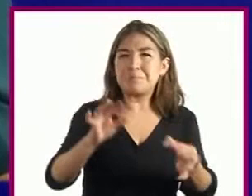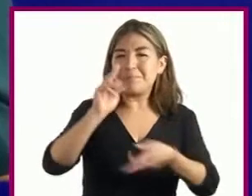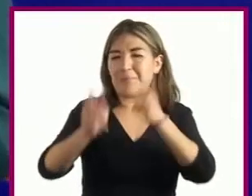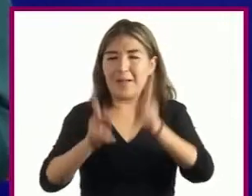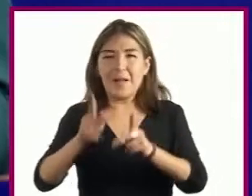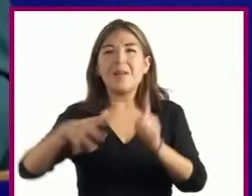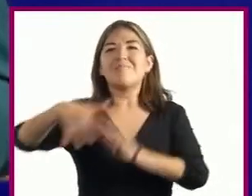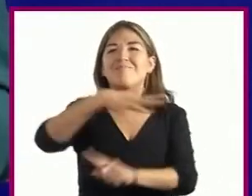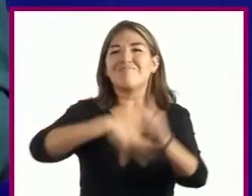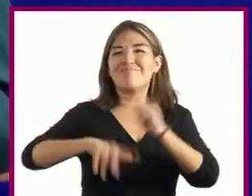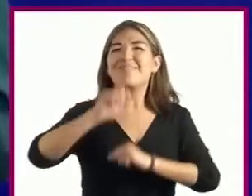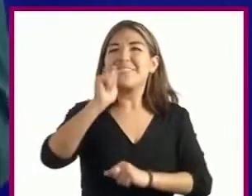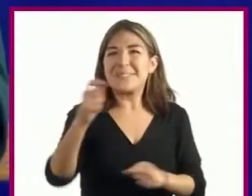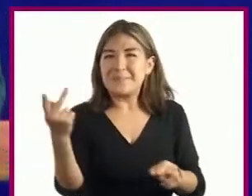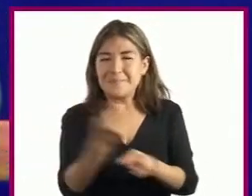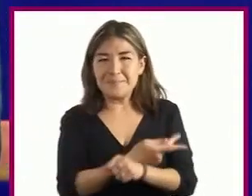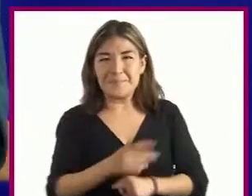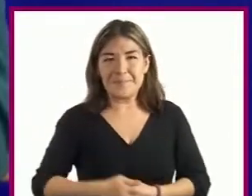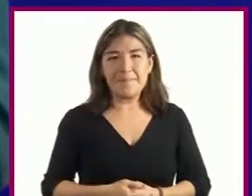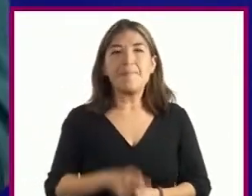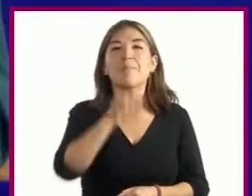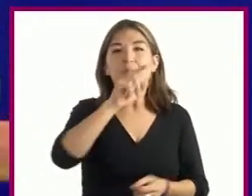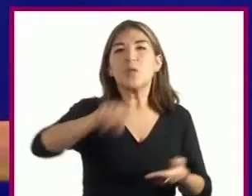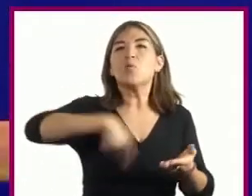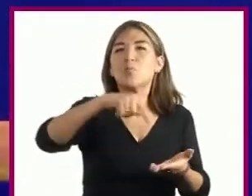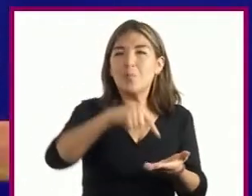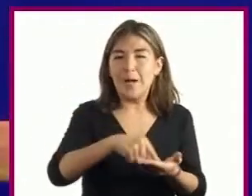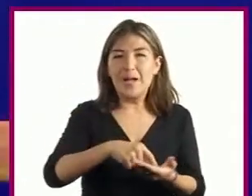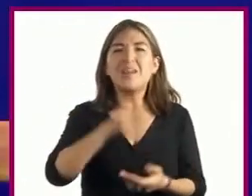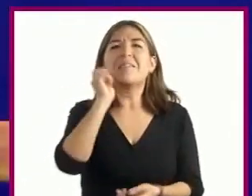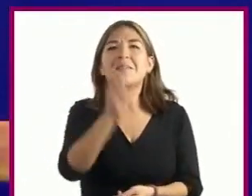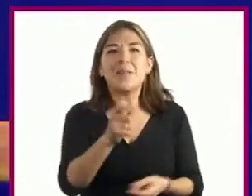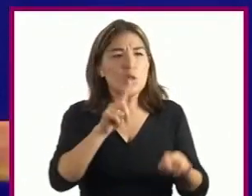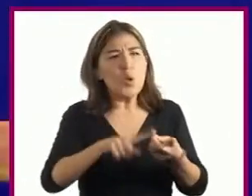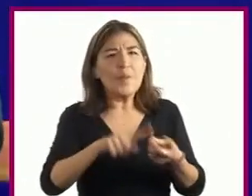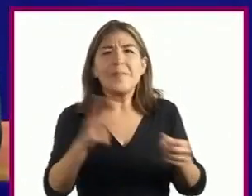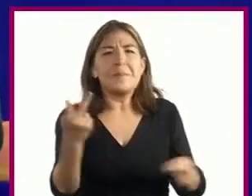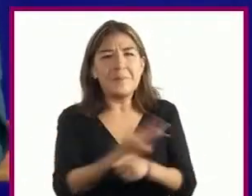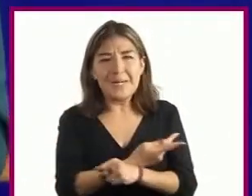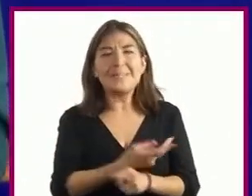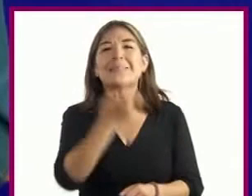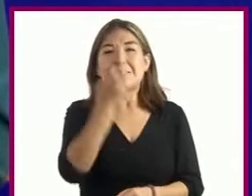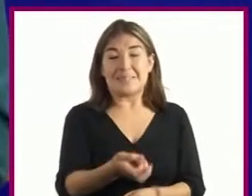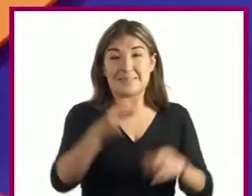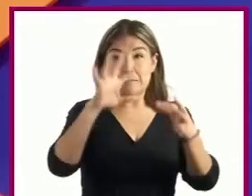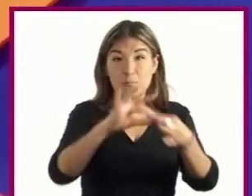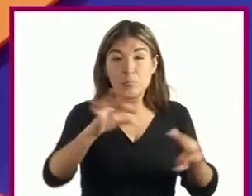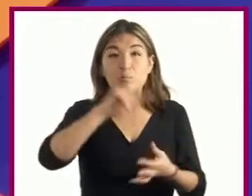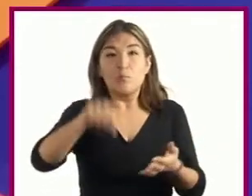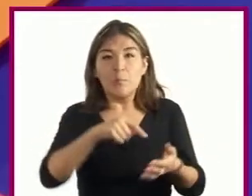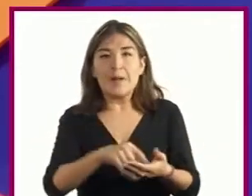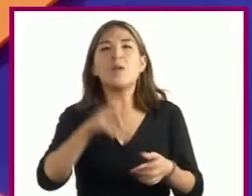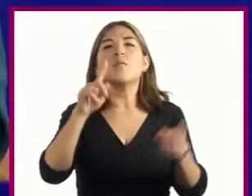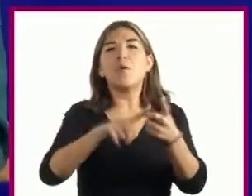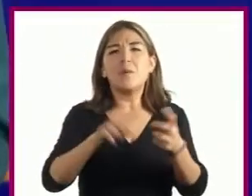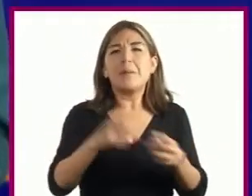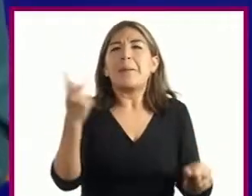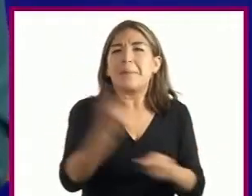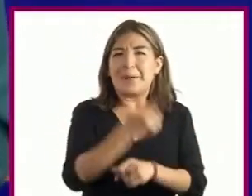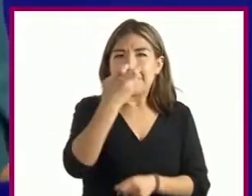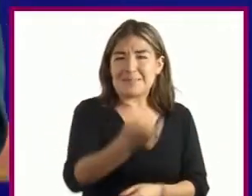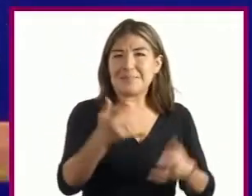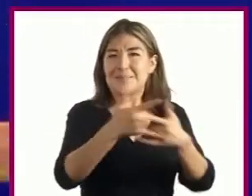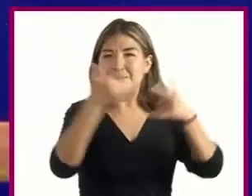los ambientes. Y claro, los espacios donde suceden. Estos últimos son los lugares donde se desarrollan las